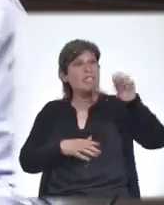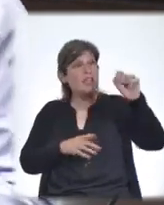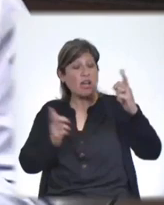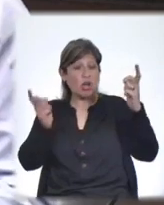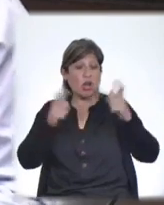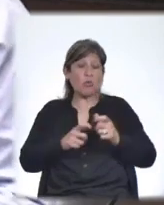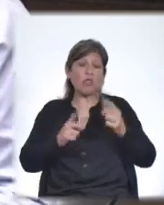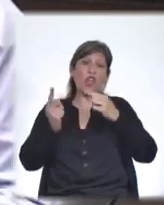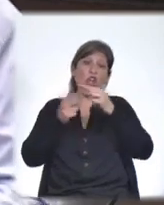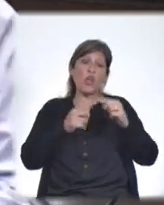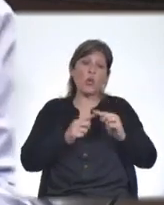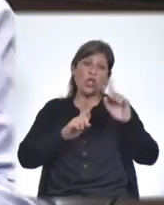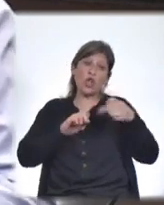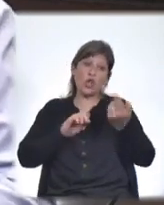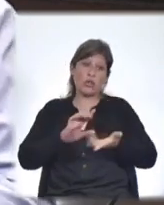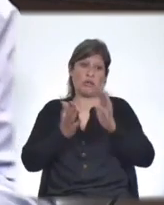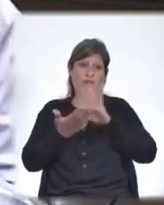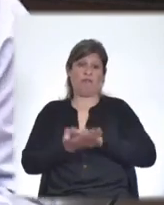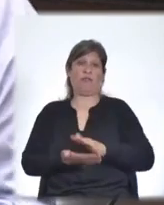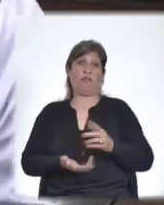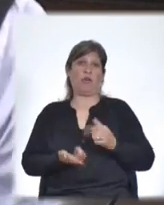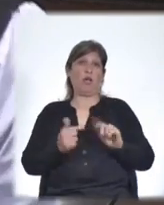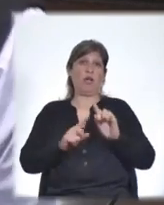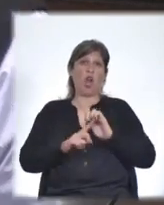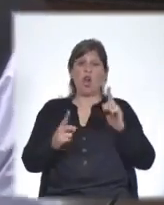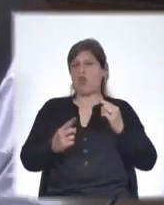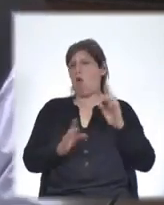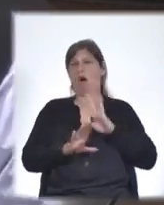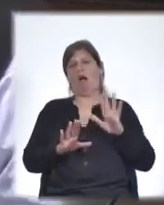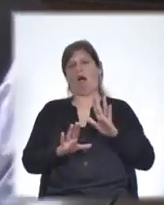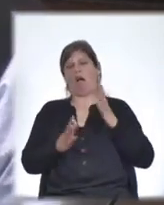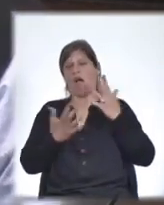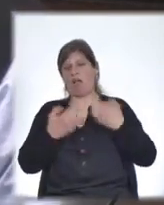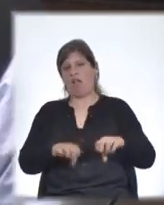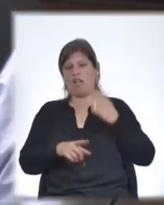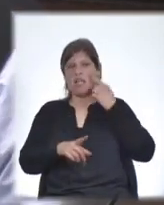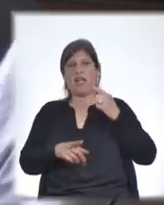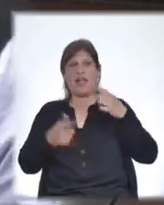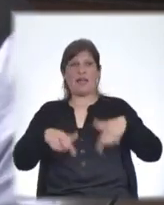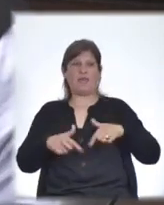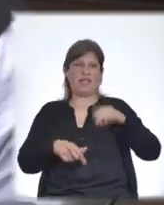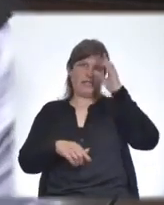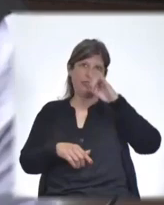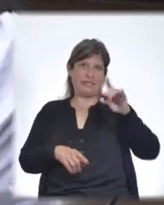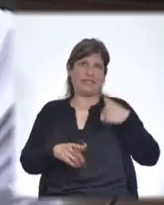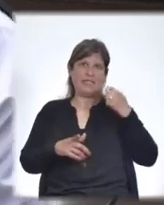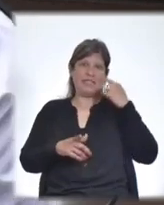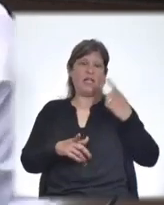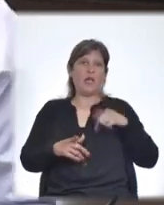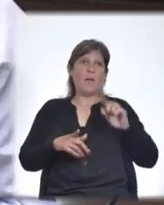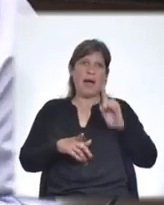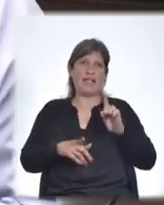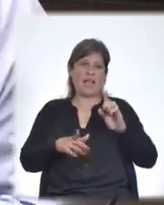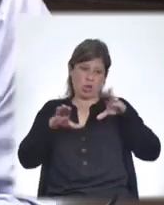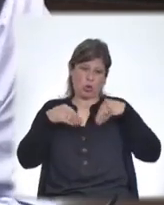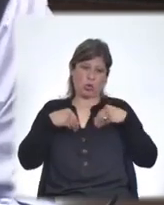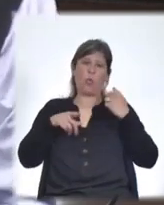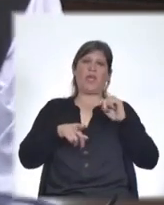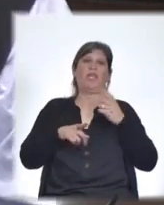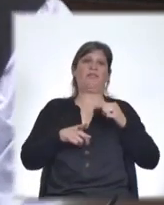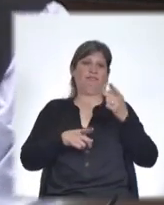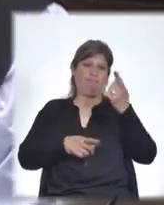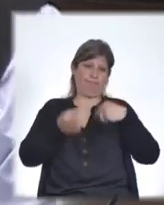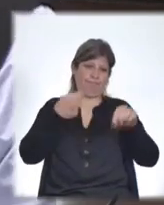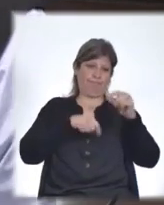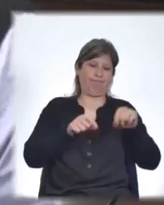manera. Porque en realidad no hay una intención del Ministerio de Ganadería de asumir la responsabilidad del abasto de frutas y verduras. Eso es